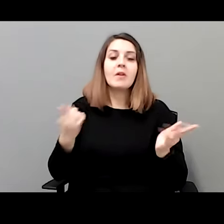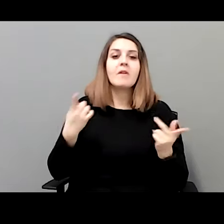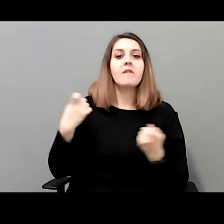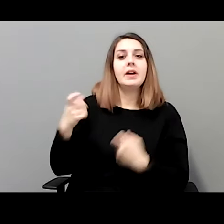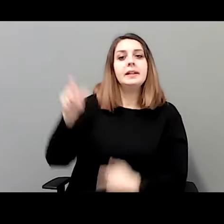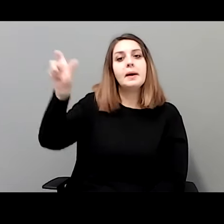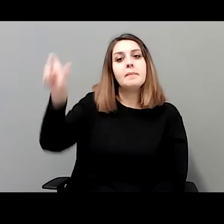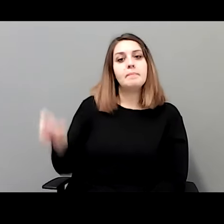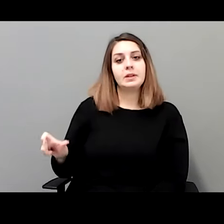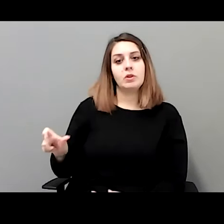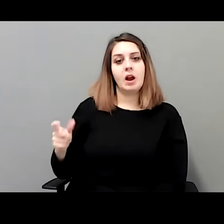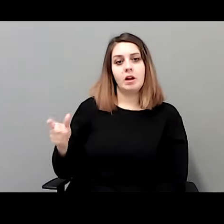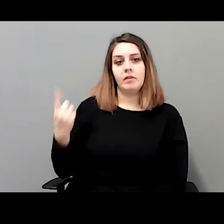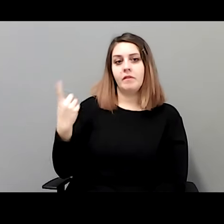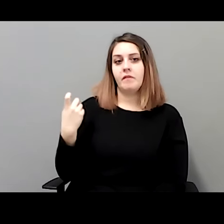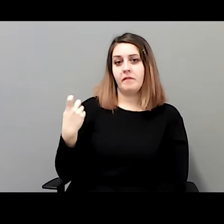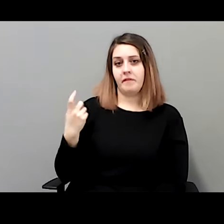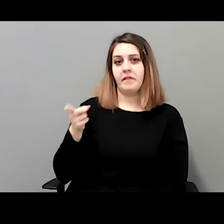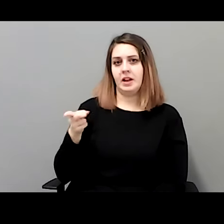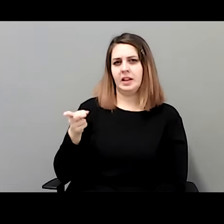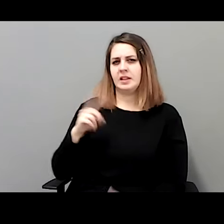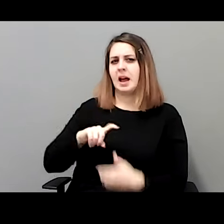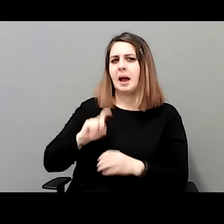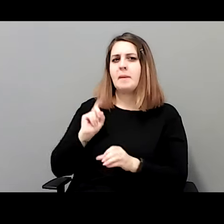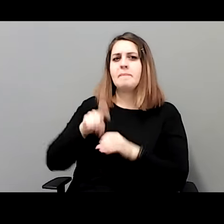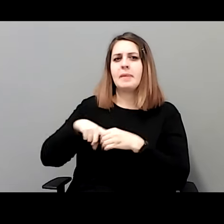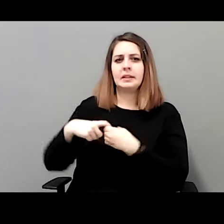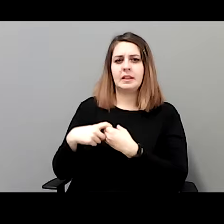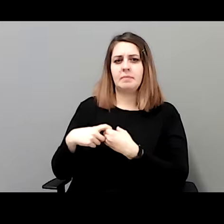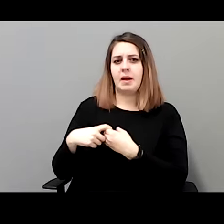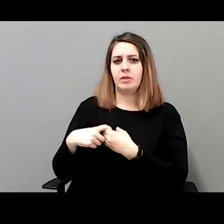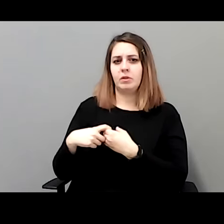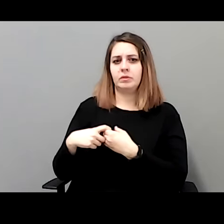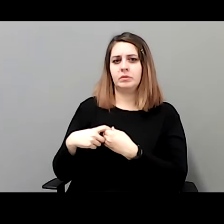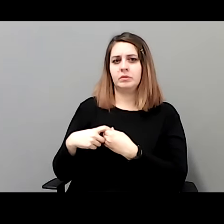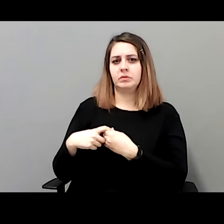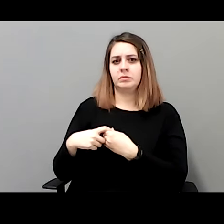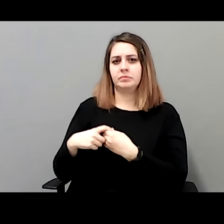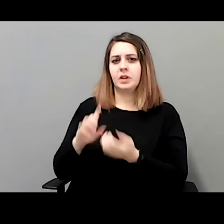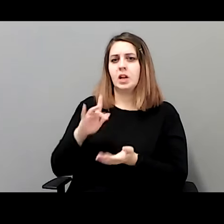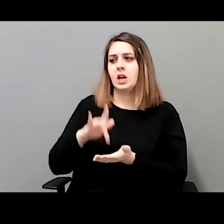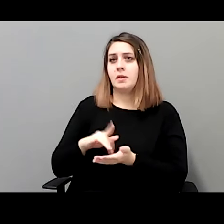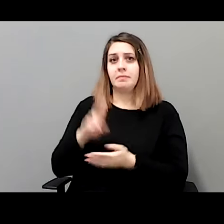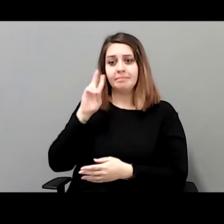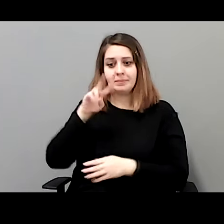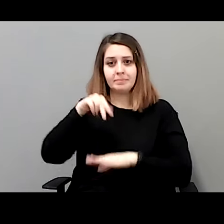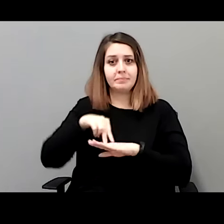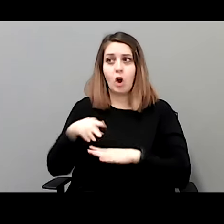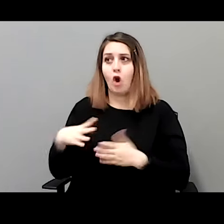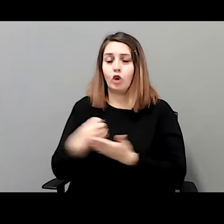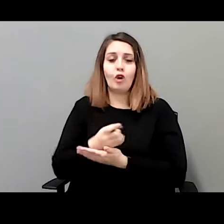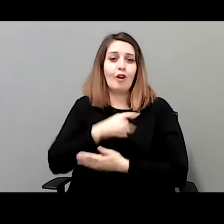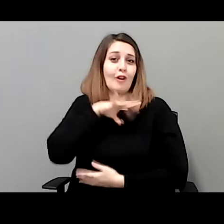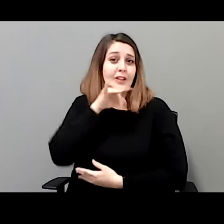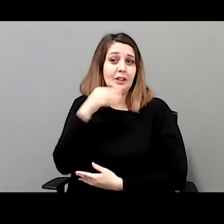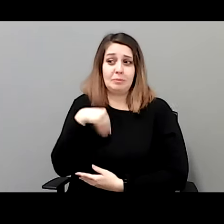persona que ha participado y que hoy hubiera estado aquí Pues pletórica, como estáis todas las